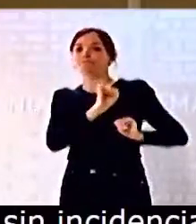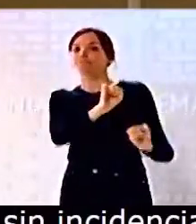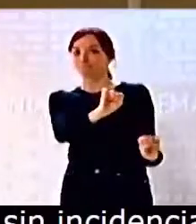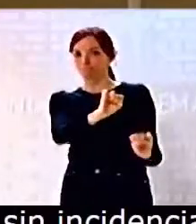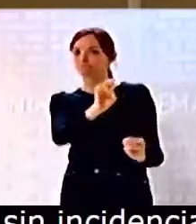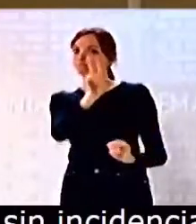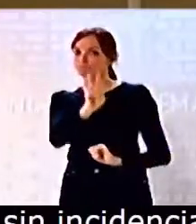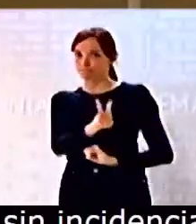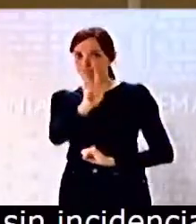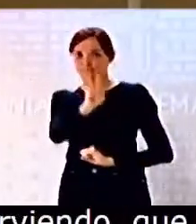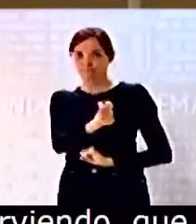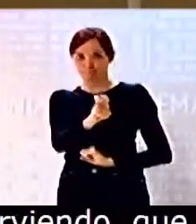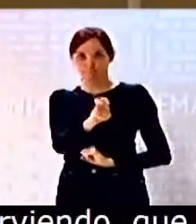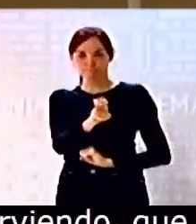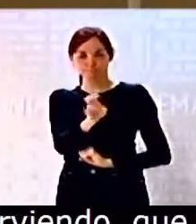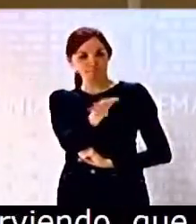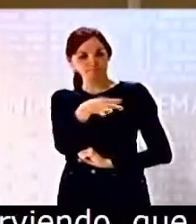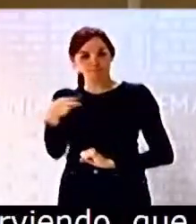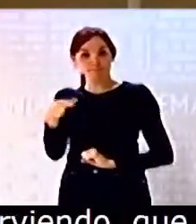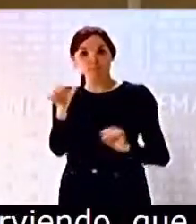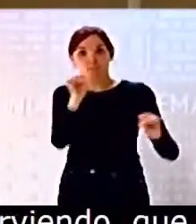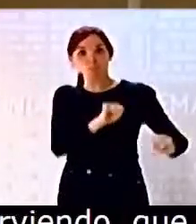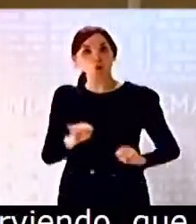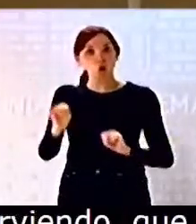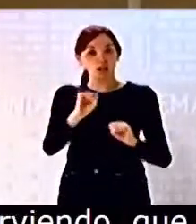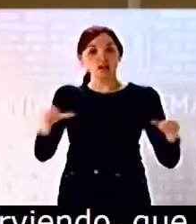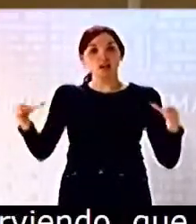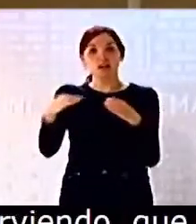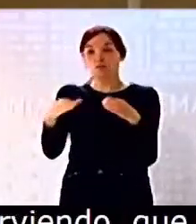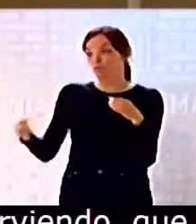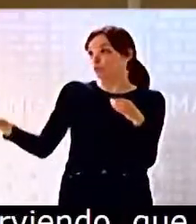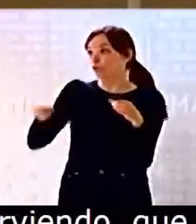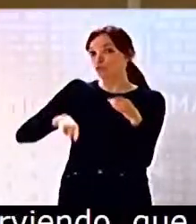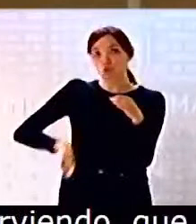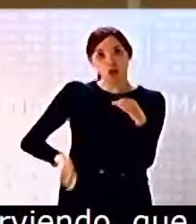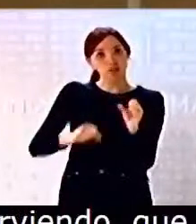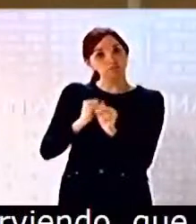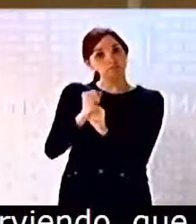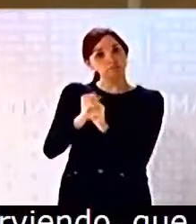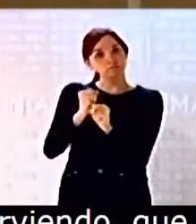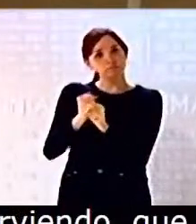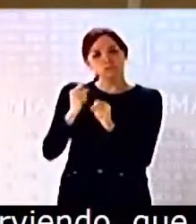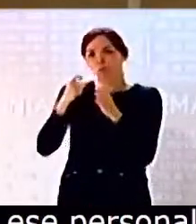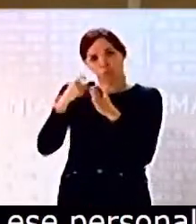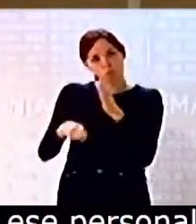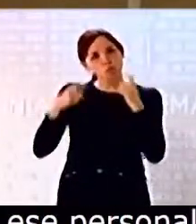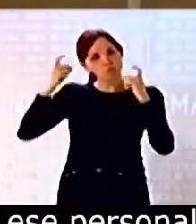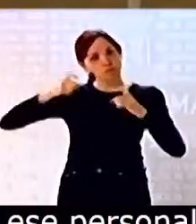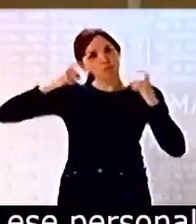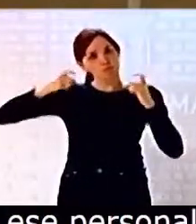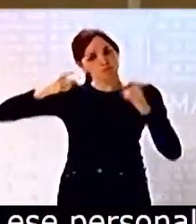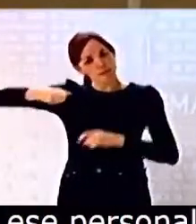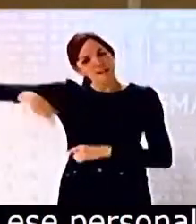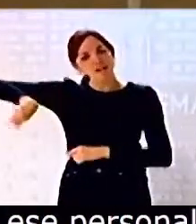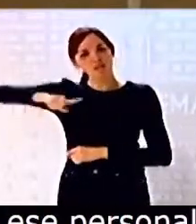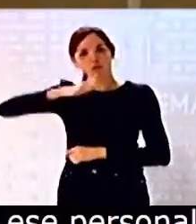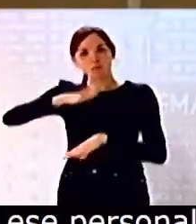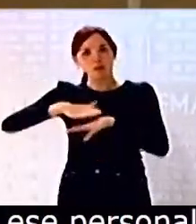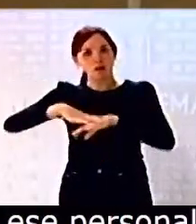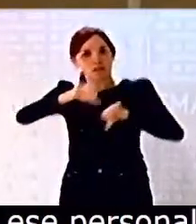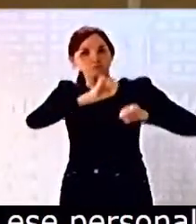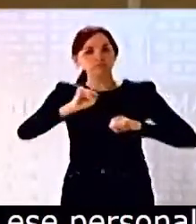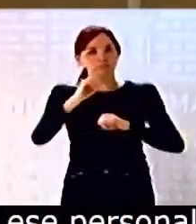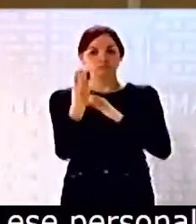su efecto, que está protegiendo a ese personal que tanto ha dado, ha entregado y está entregando por cuidarnos a todas y a